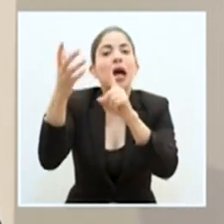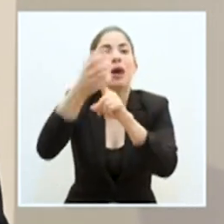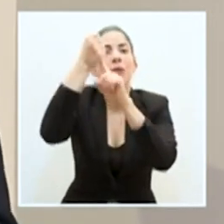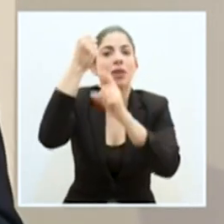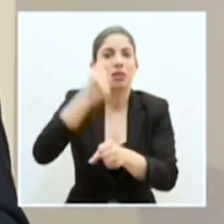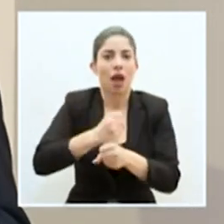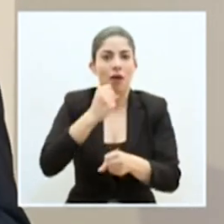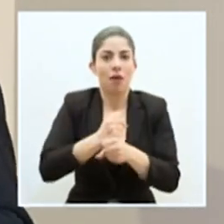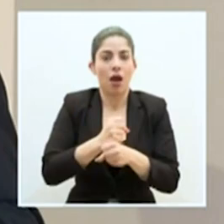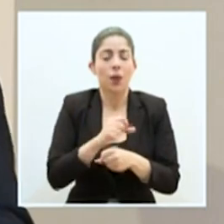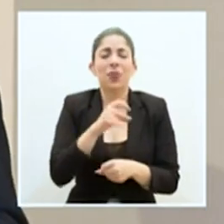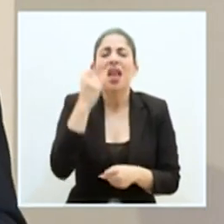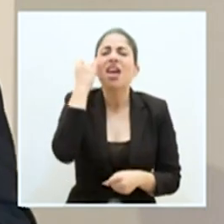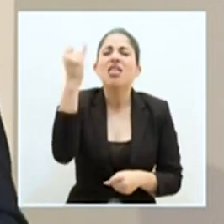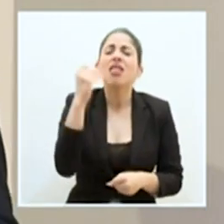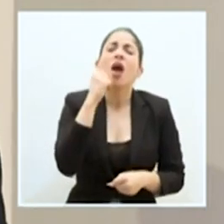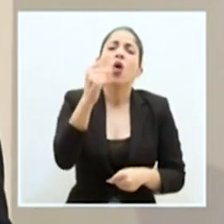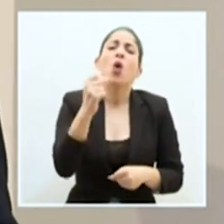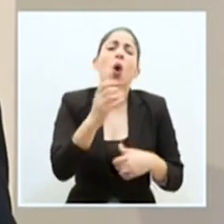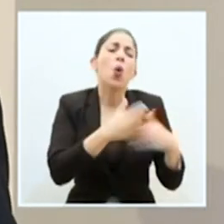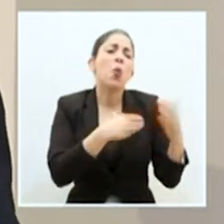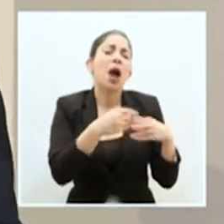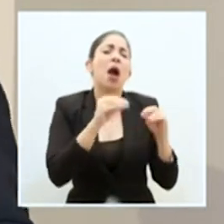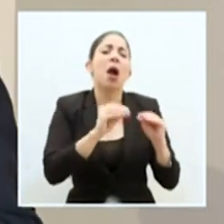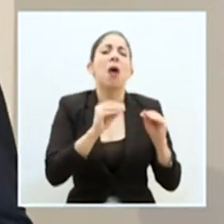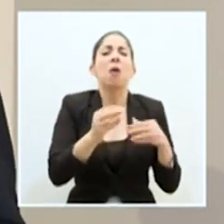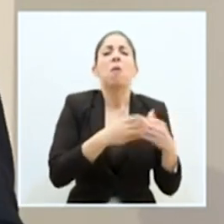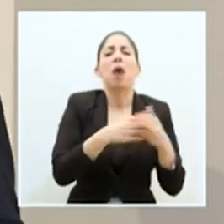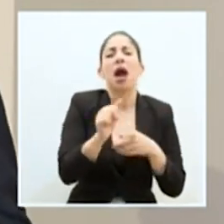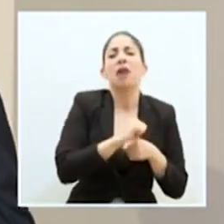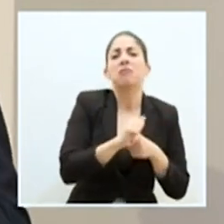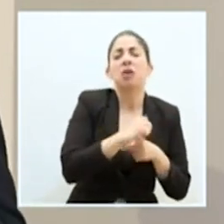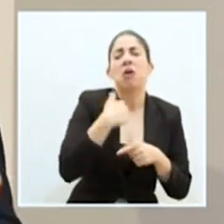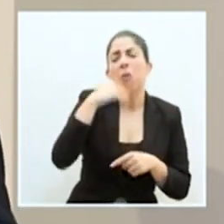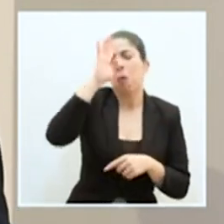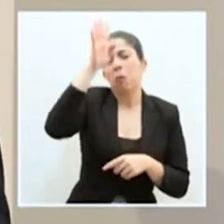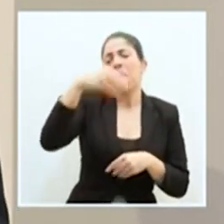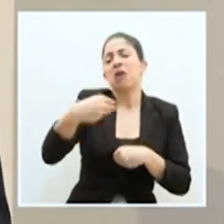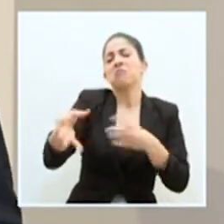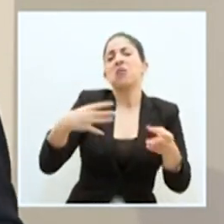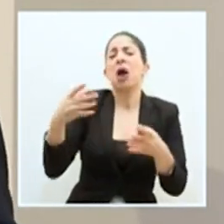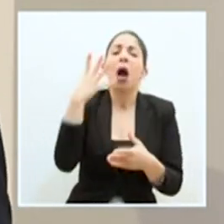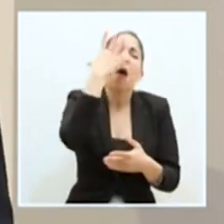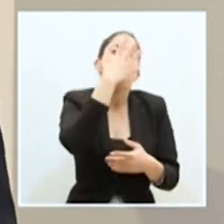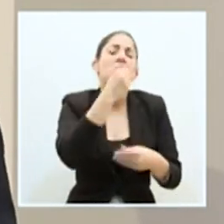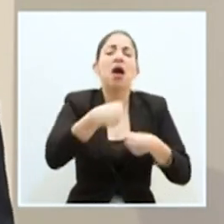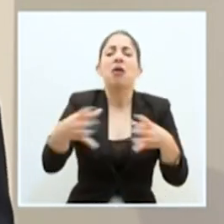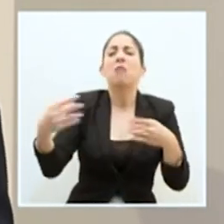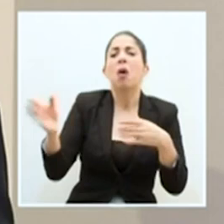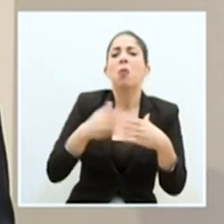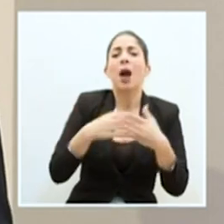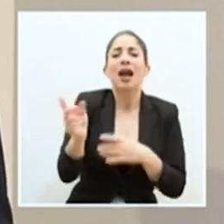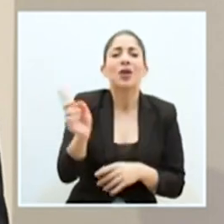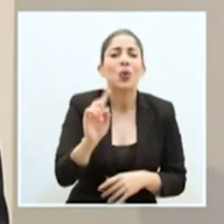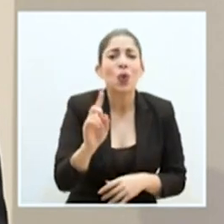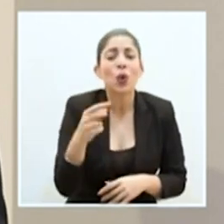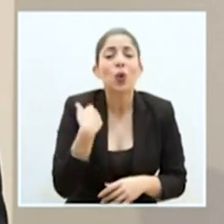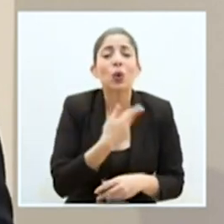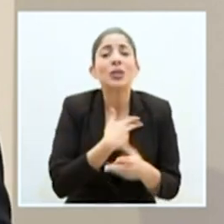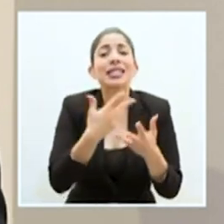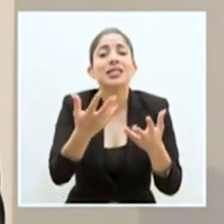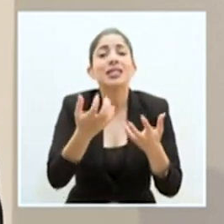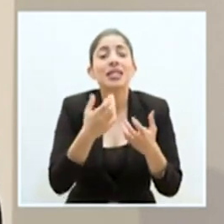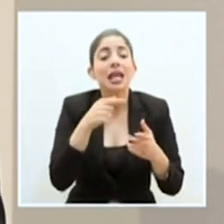Aquí la idea no es brindar cualquier tipo de capacitación o lo que a se me antoja o lo que me parece bonito o agradable, no. Lo que queremos es